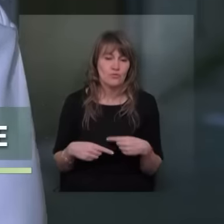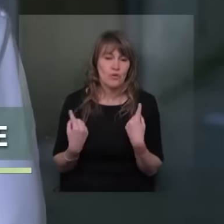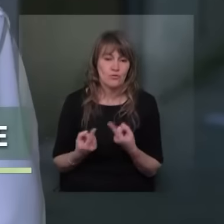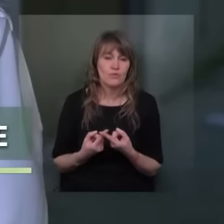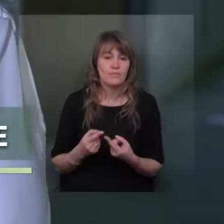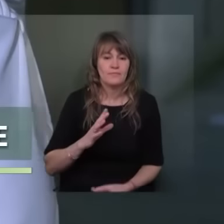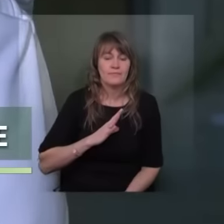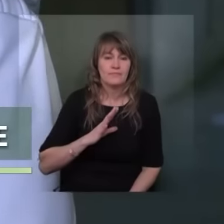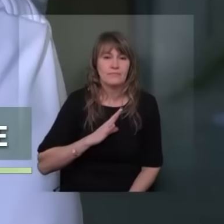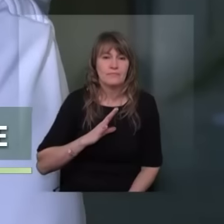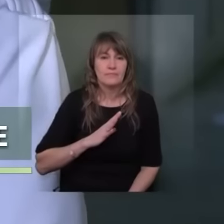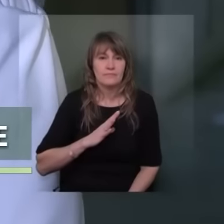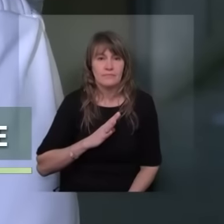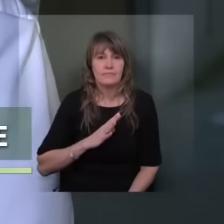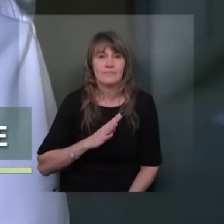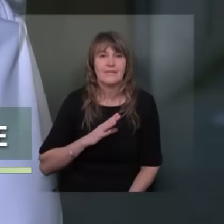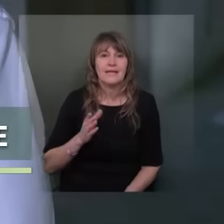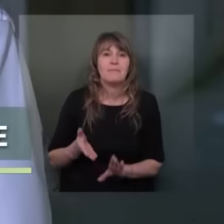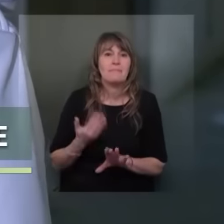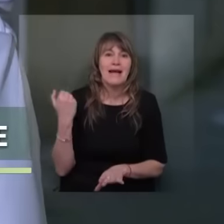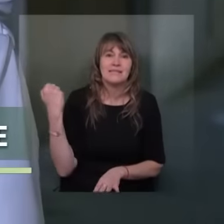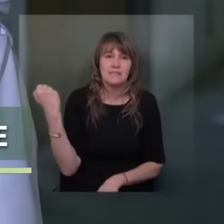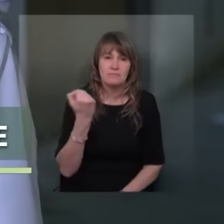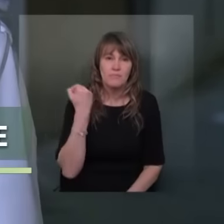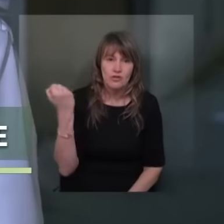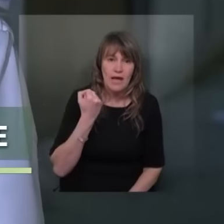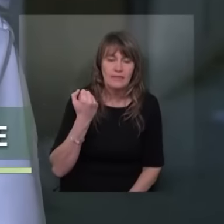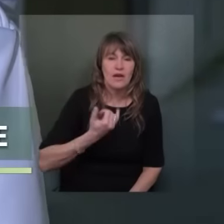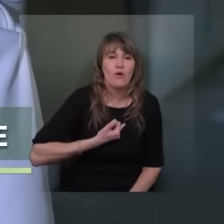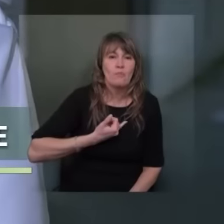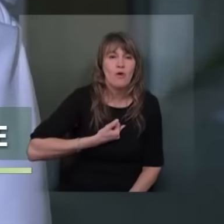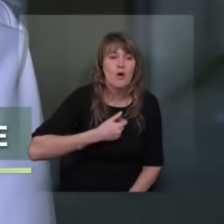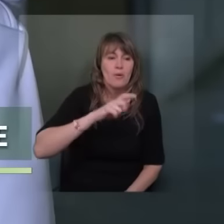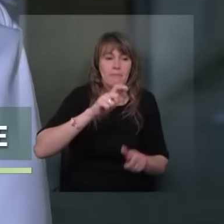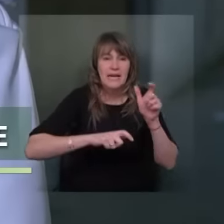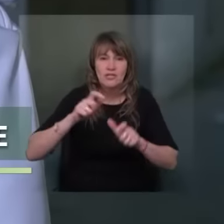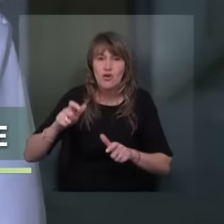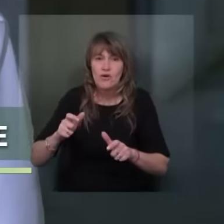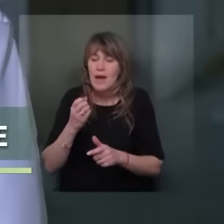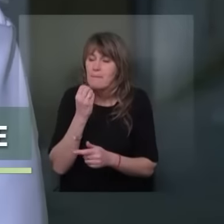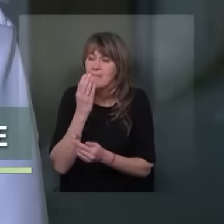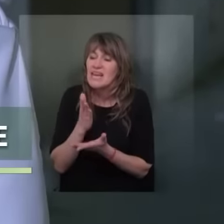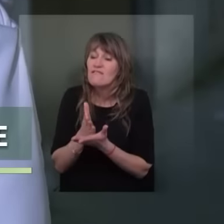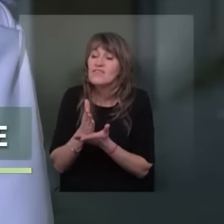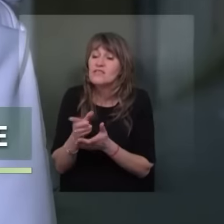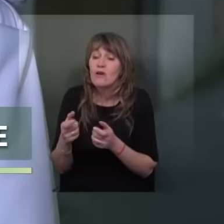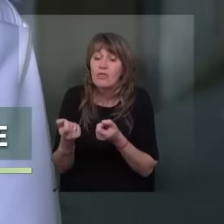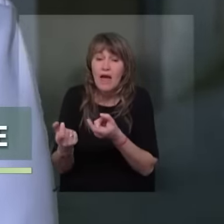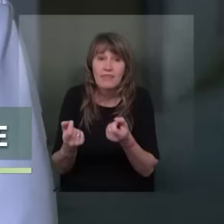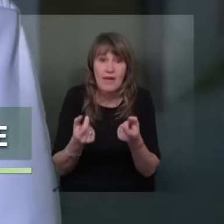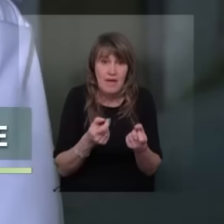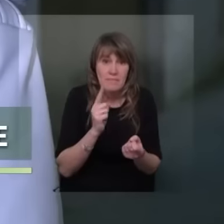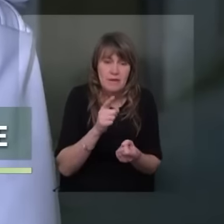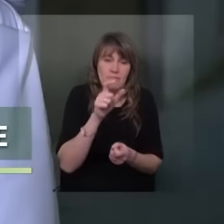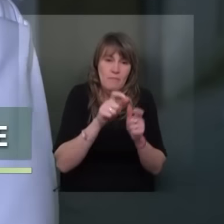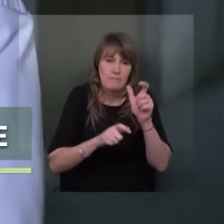nos lo que lo más importante es comoo lo evalúan los usuarios que son los beneficiarios de las políticas